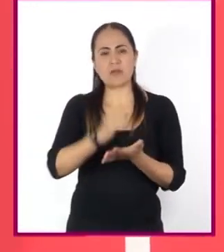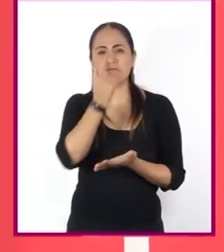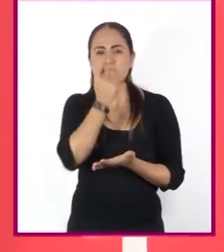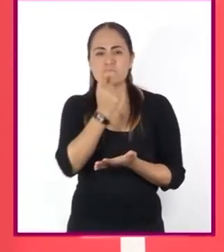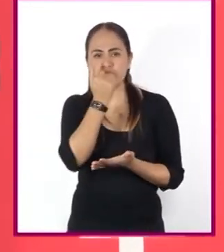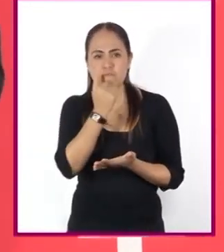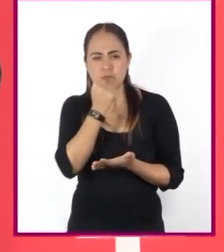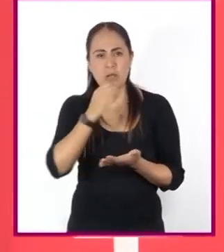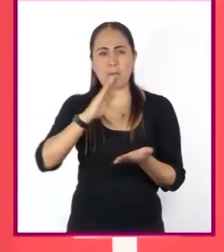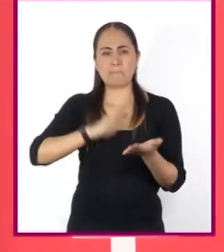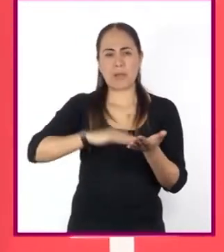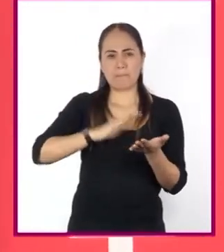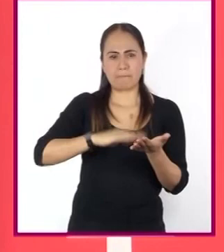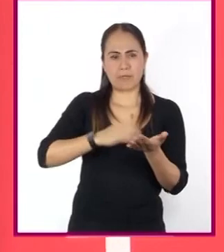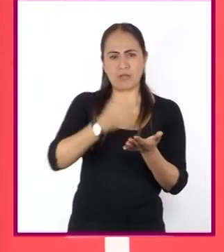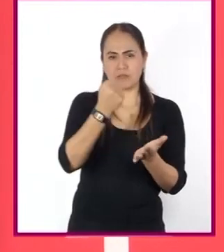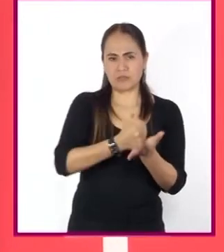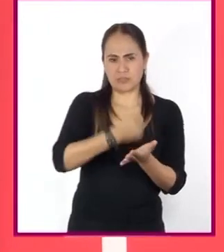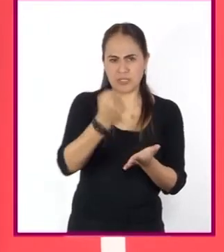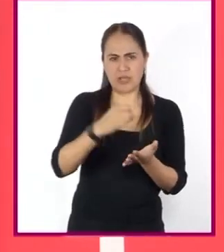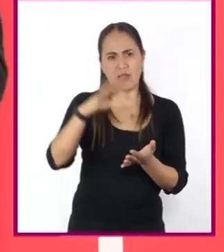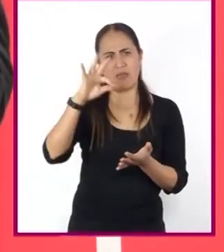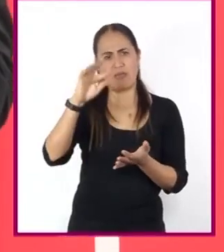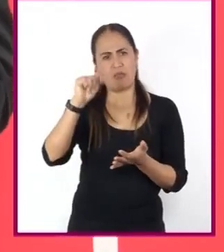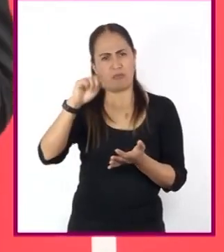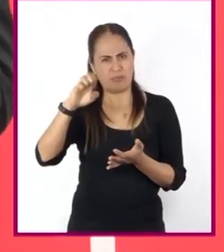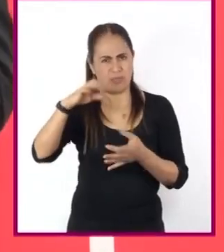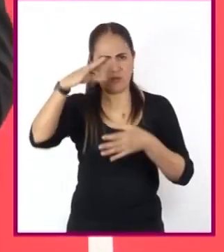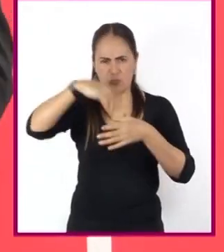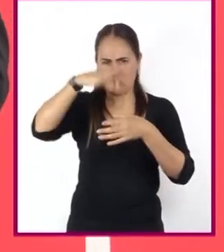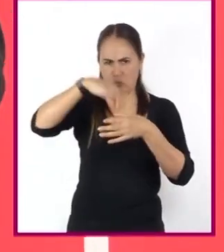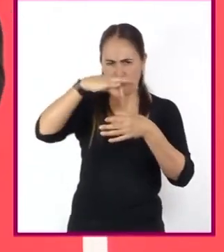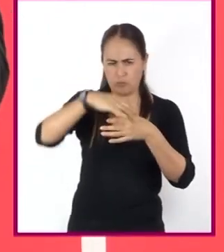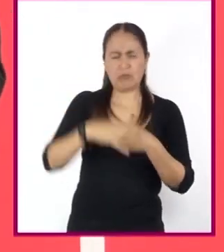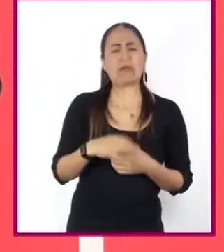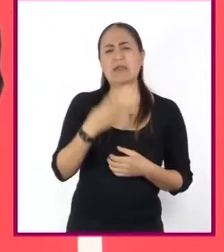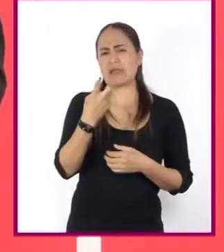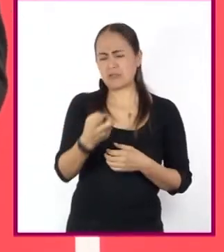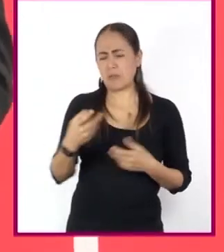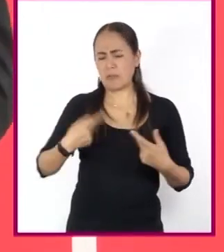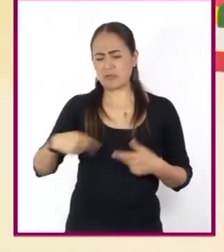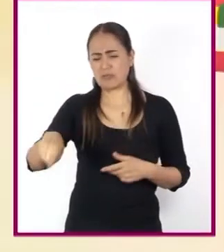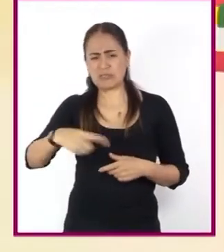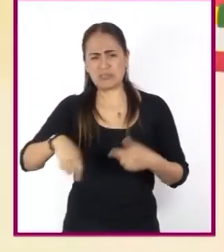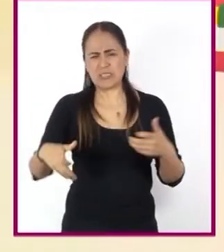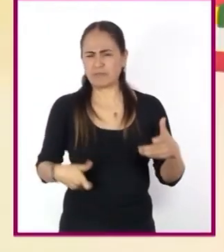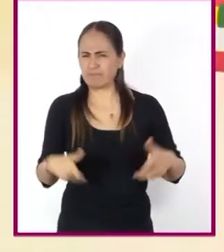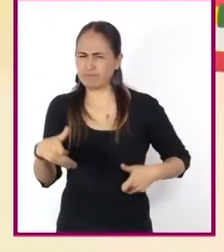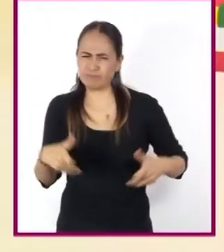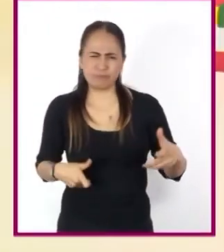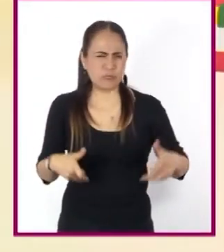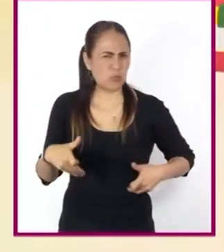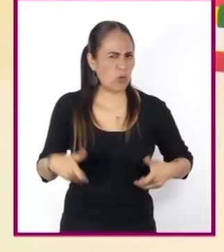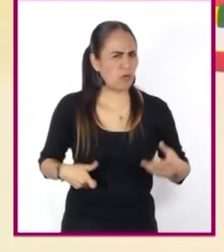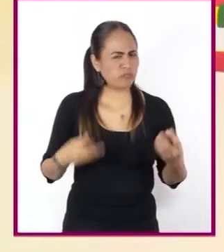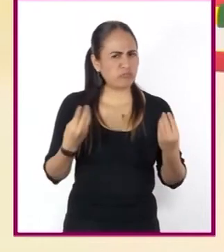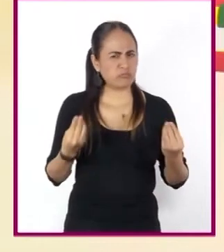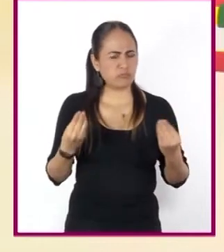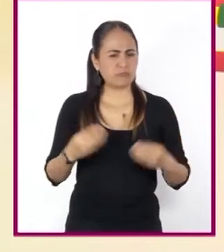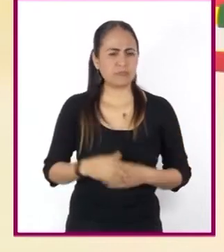papel sellado, del té, entre otras, causaron la inconformidad de los colonos.